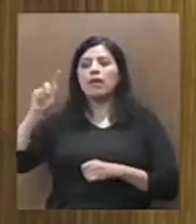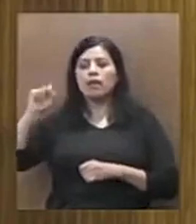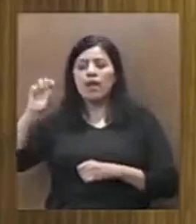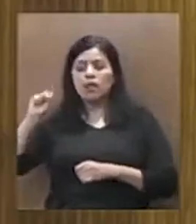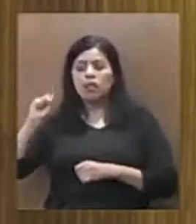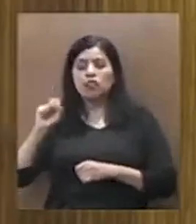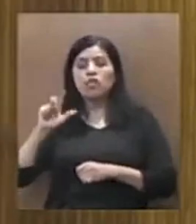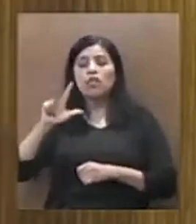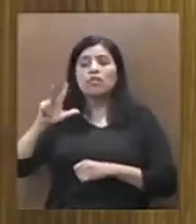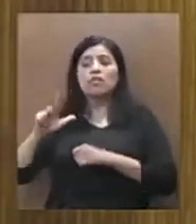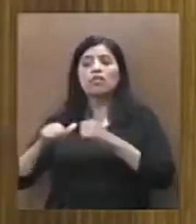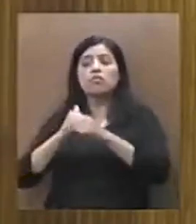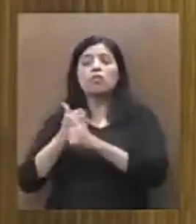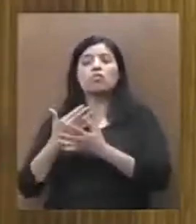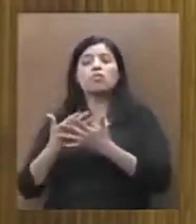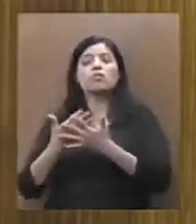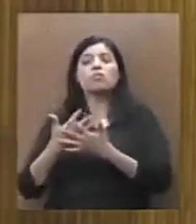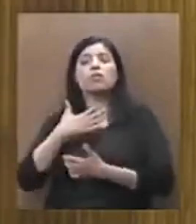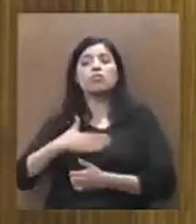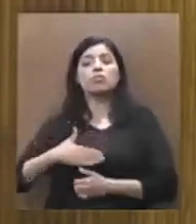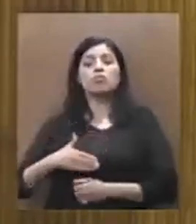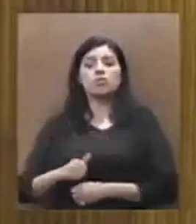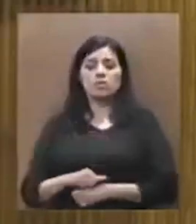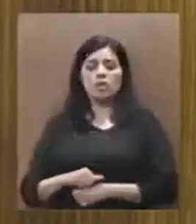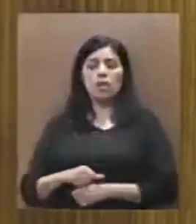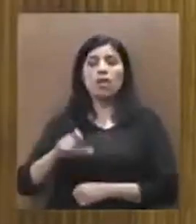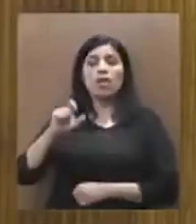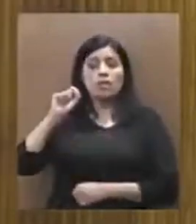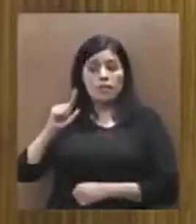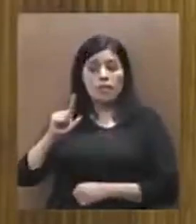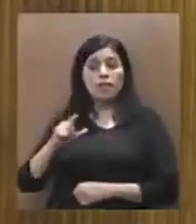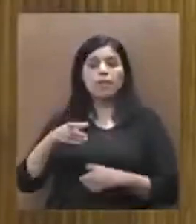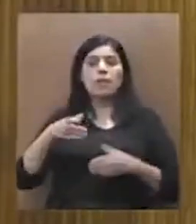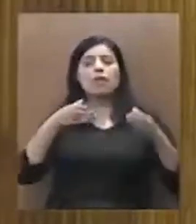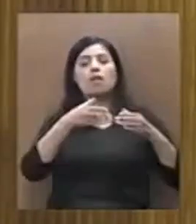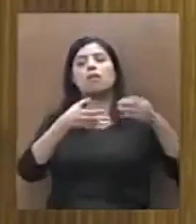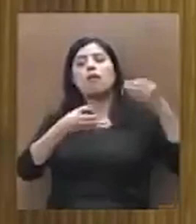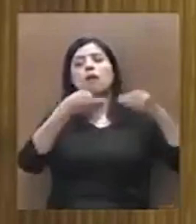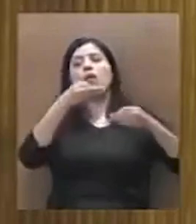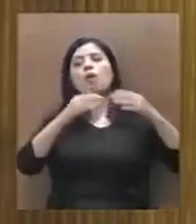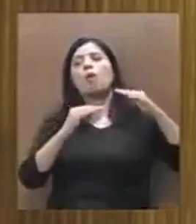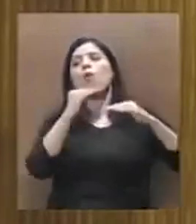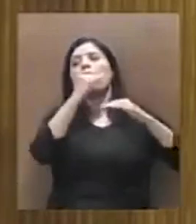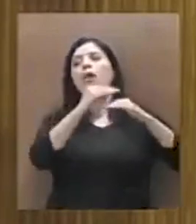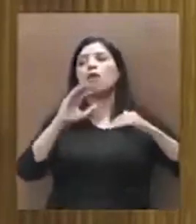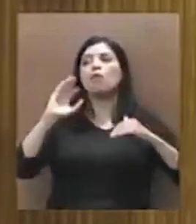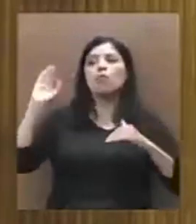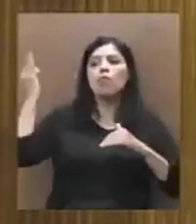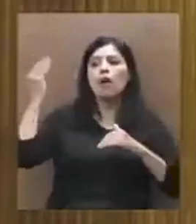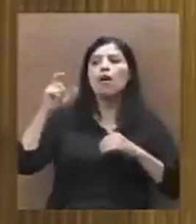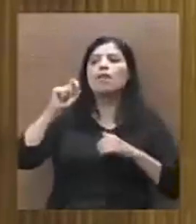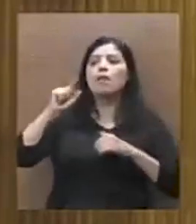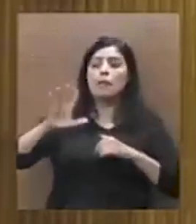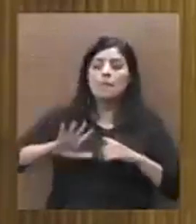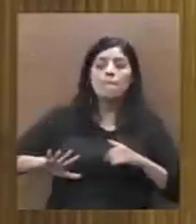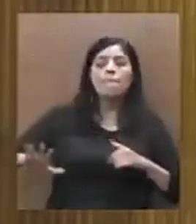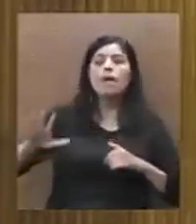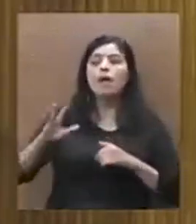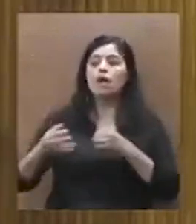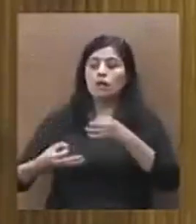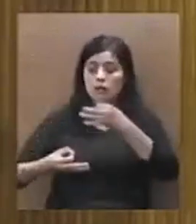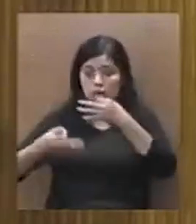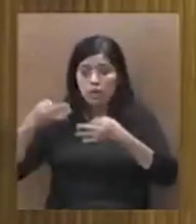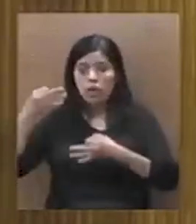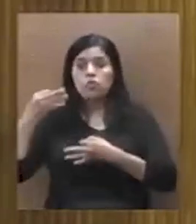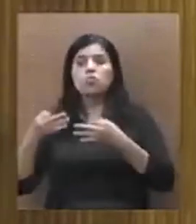18 años esperando justicia también deberíamos de exhortar a la suprema corte para que el ciudadano que en un